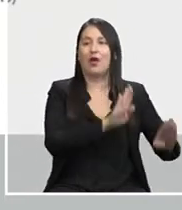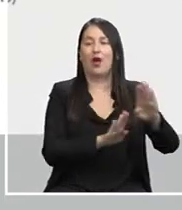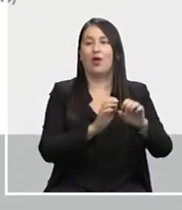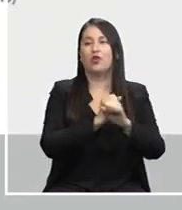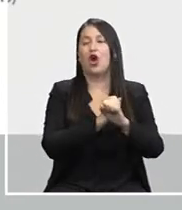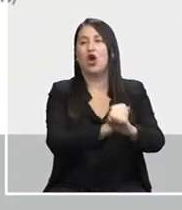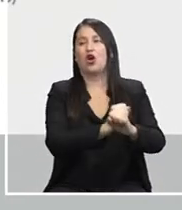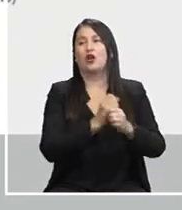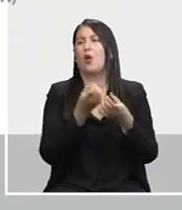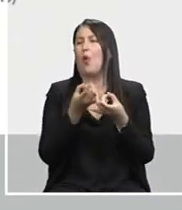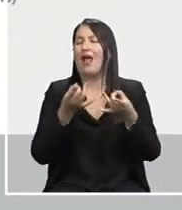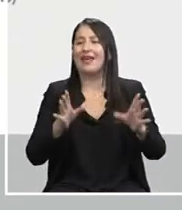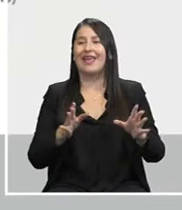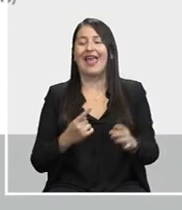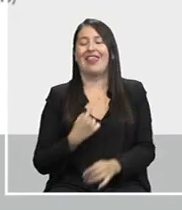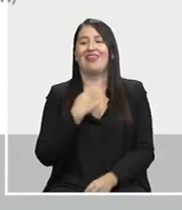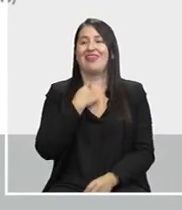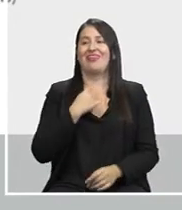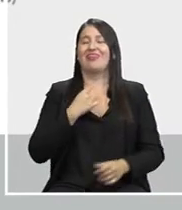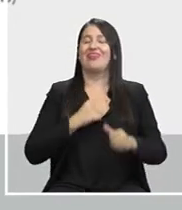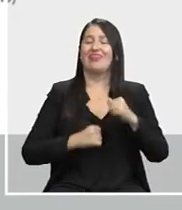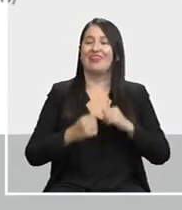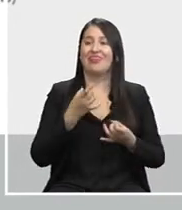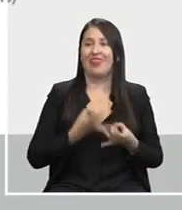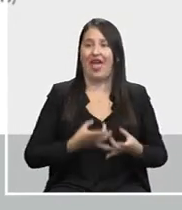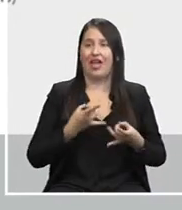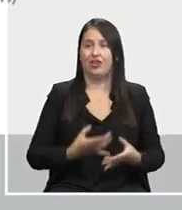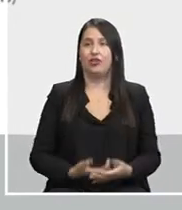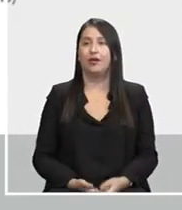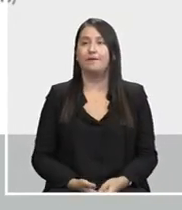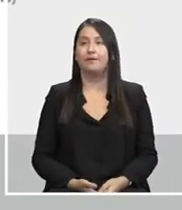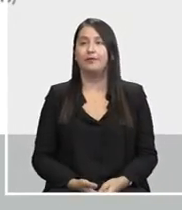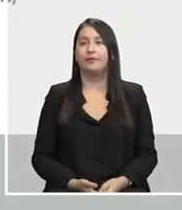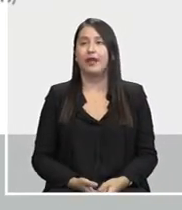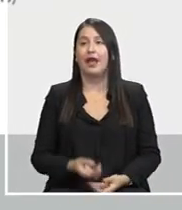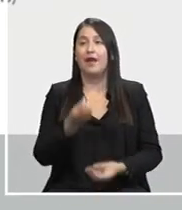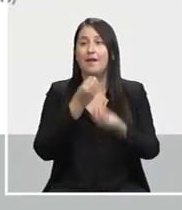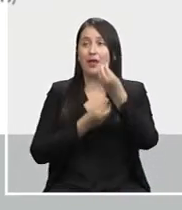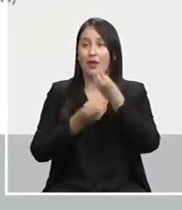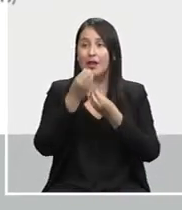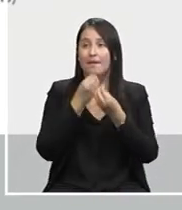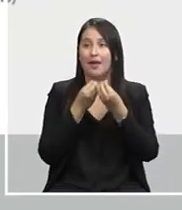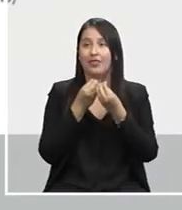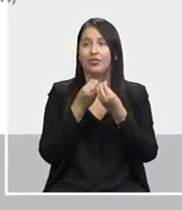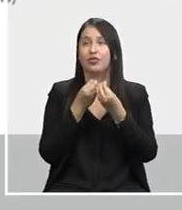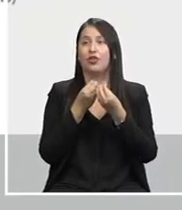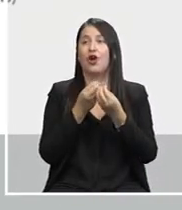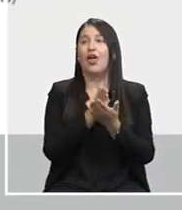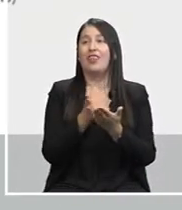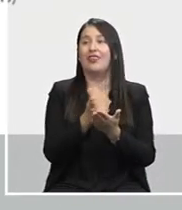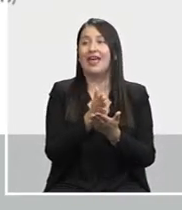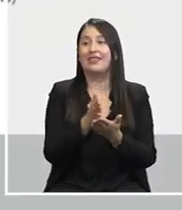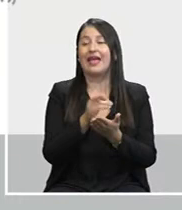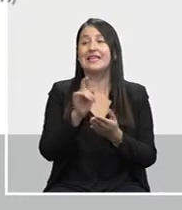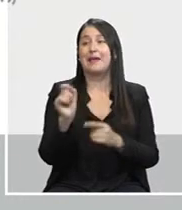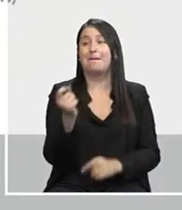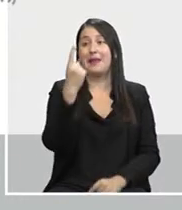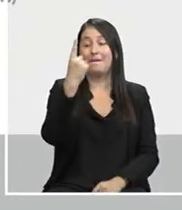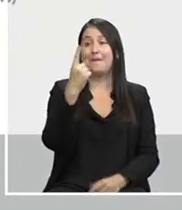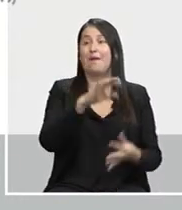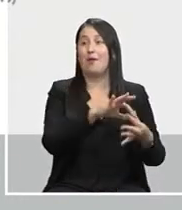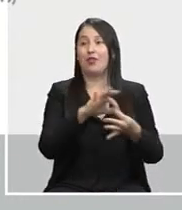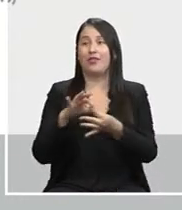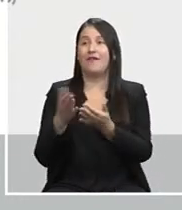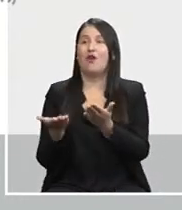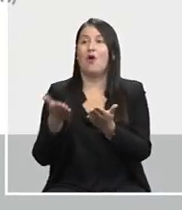daño. Como mencioné, nuestros sistemas alimentarios o dietas se han convertido en la principal causa de muerte prematura y